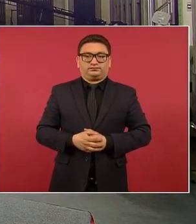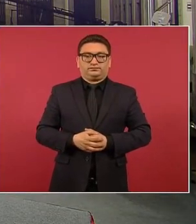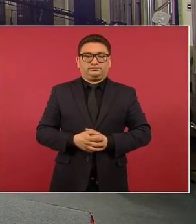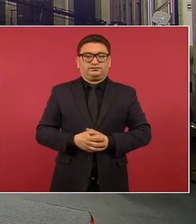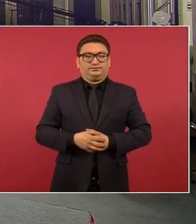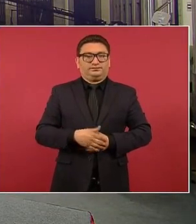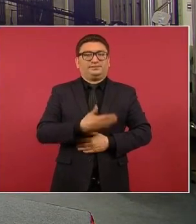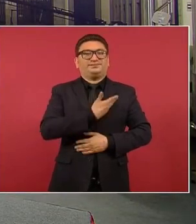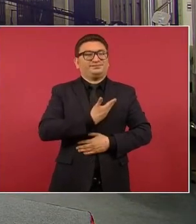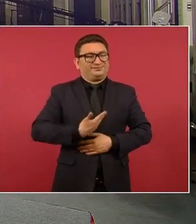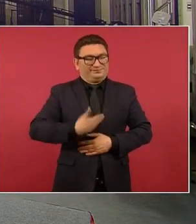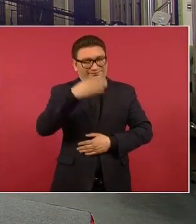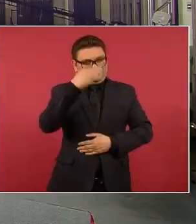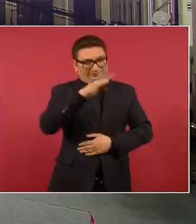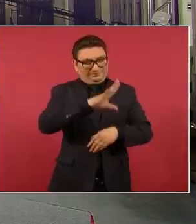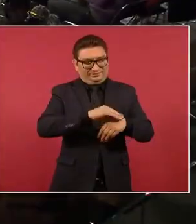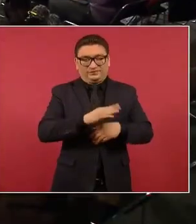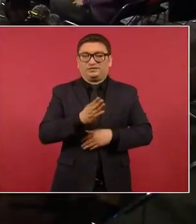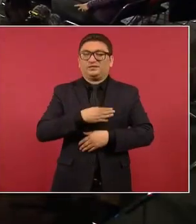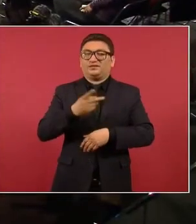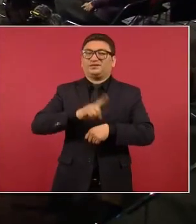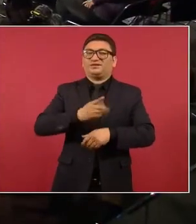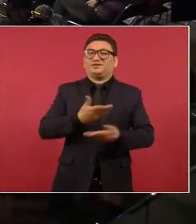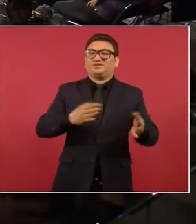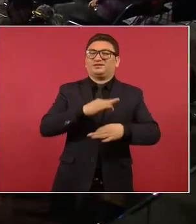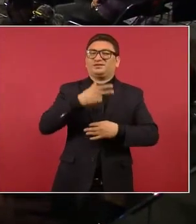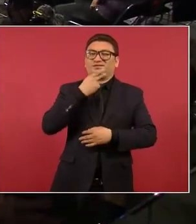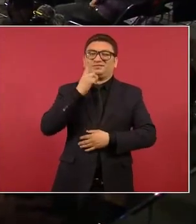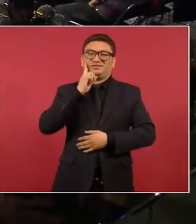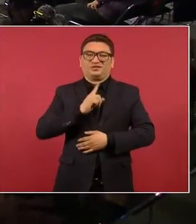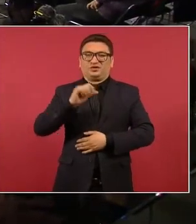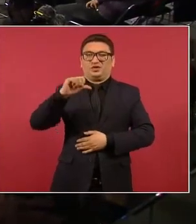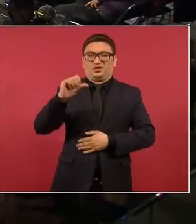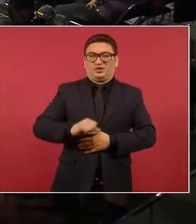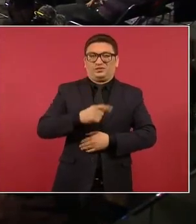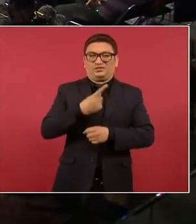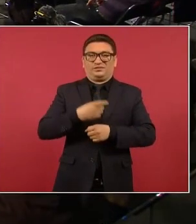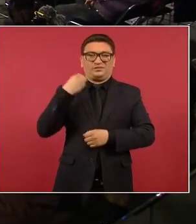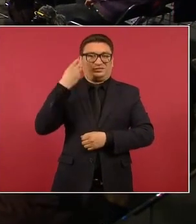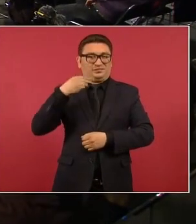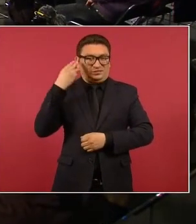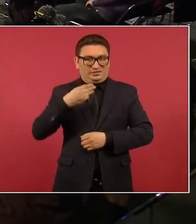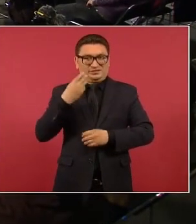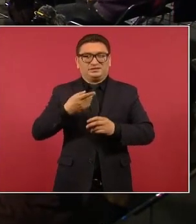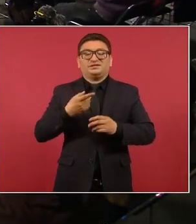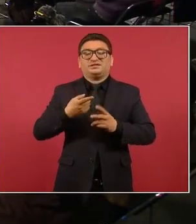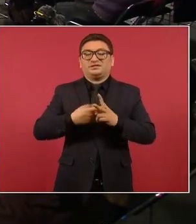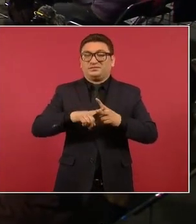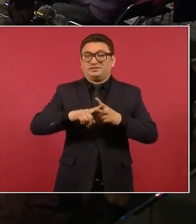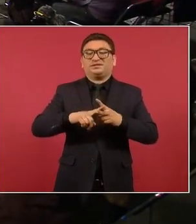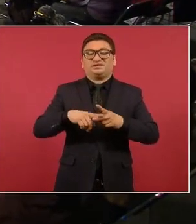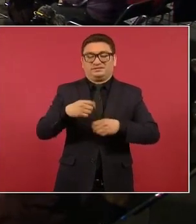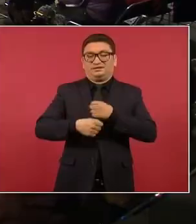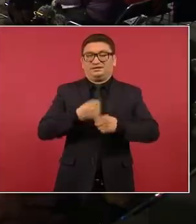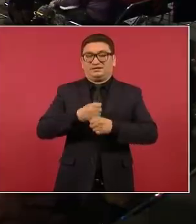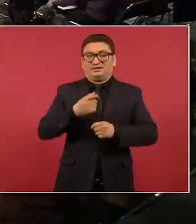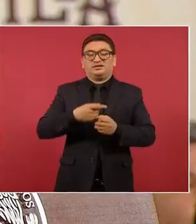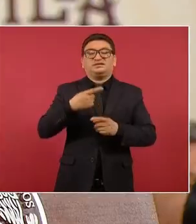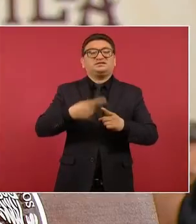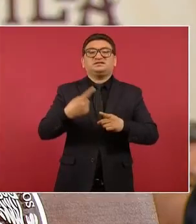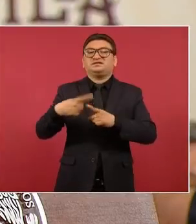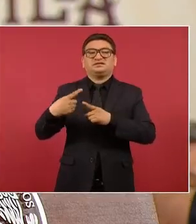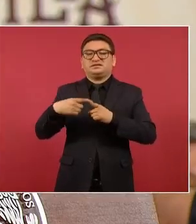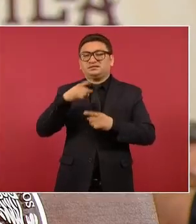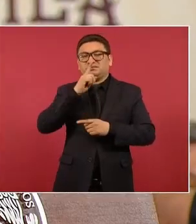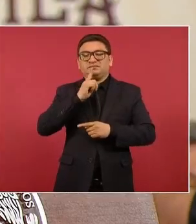Con su permiso, señor presidente, buenos días a todas y a todos. Hoy es 1 de marzo, estamos iniciando el año. Esta es la sección Quienes quieren las mentiras